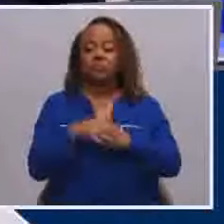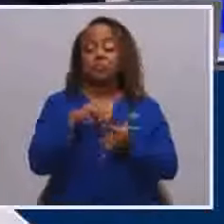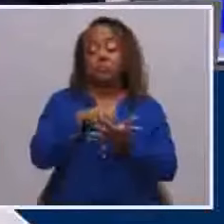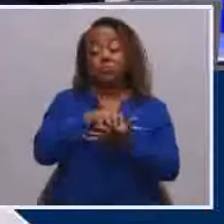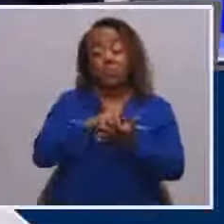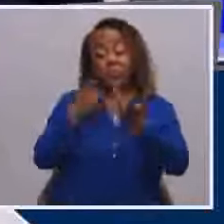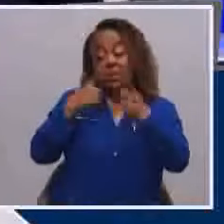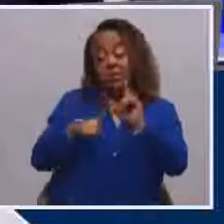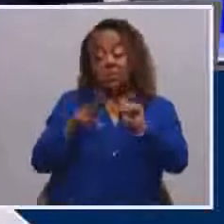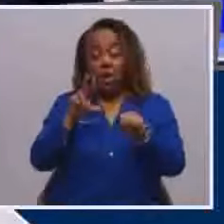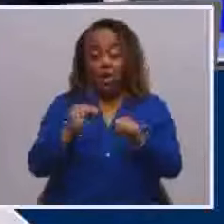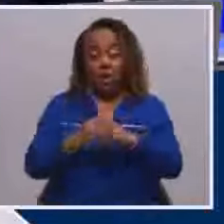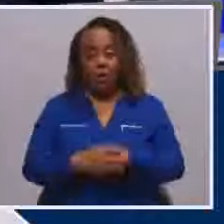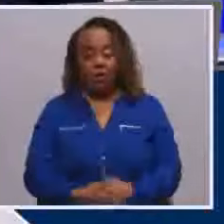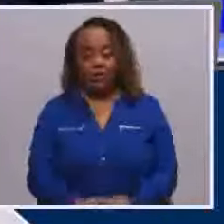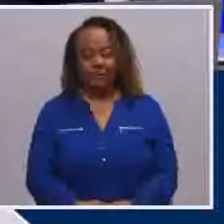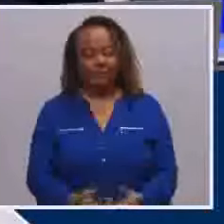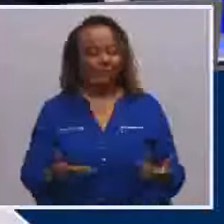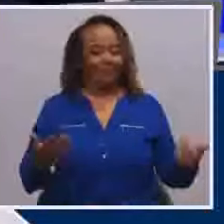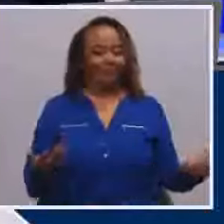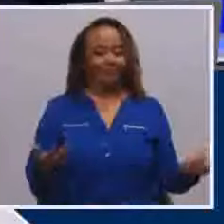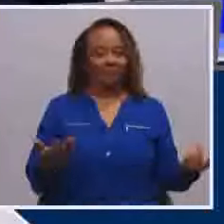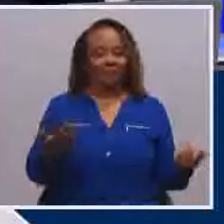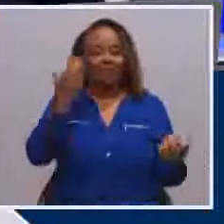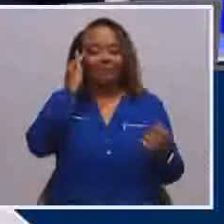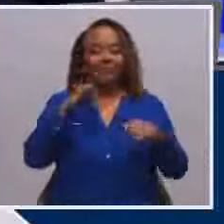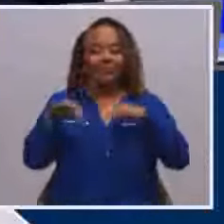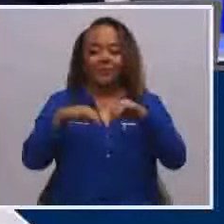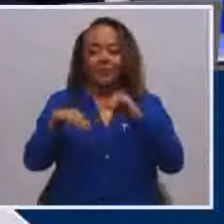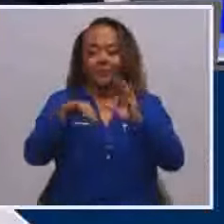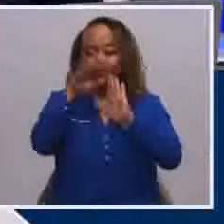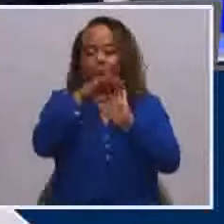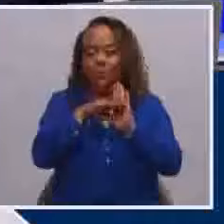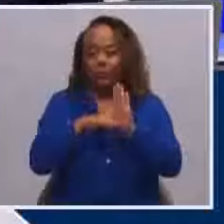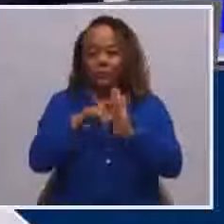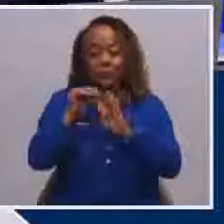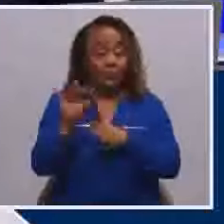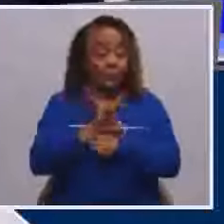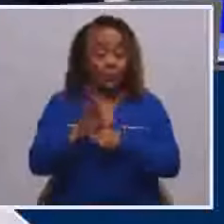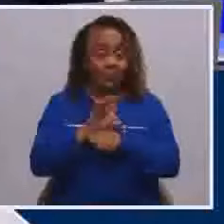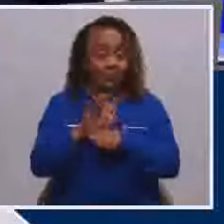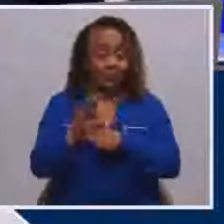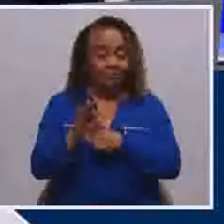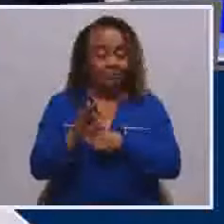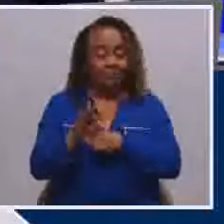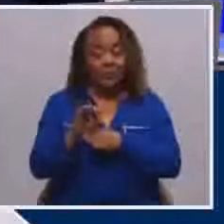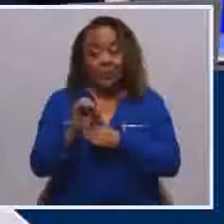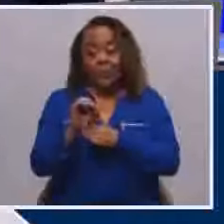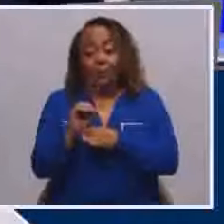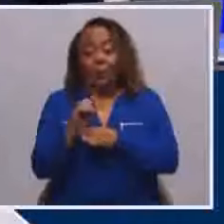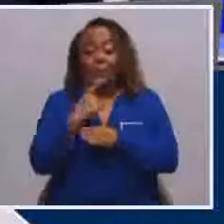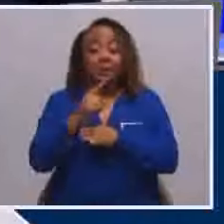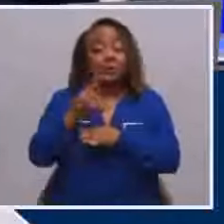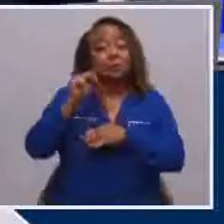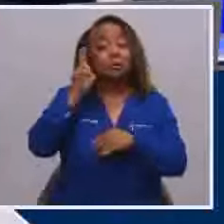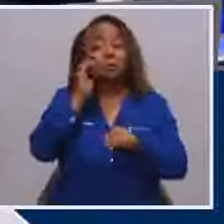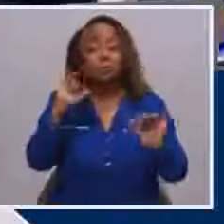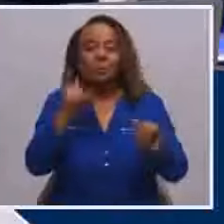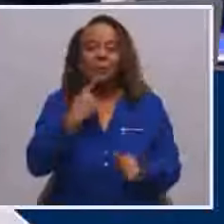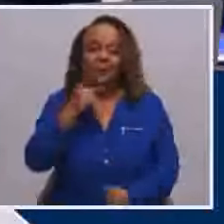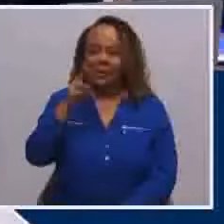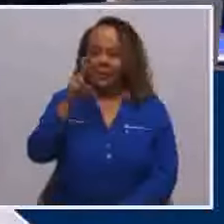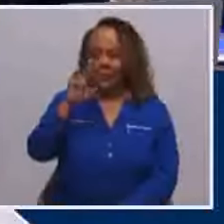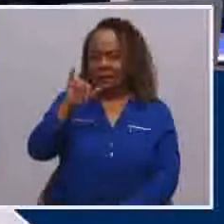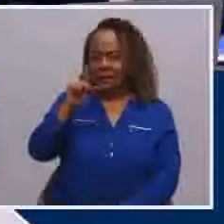haya sucedido porque justamente la activación de lo que Tendría que haber sido no funcionó O al menos escudan en que no se escuchó como dice Cristian